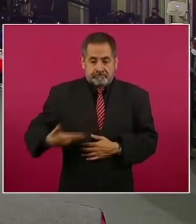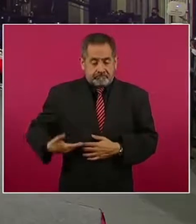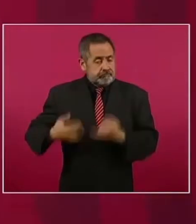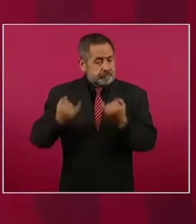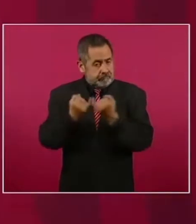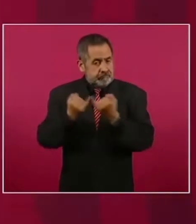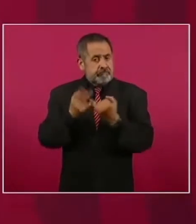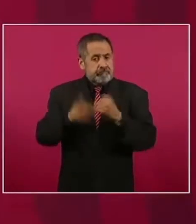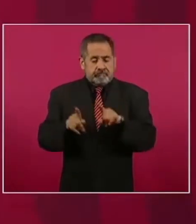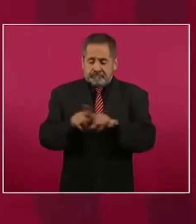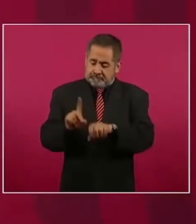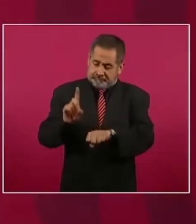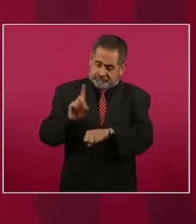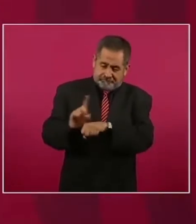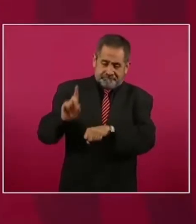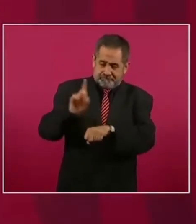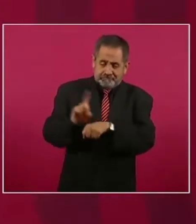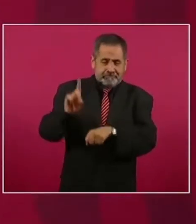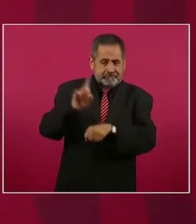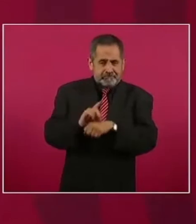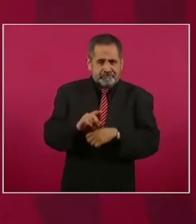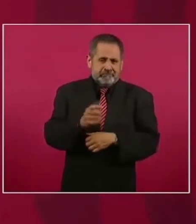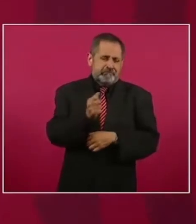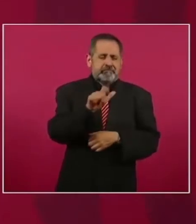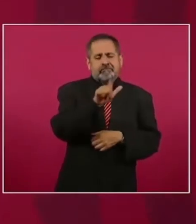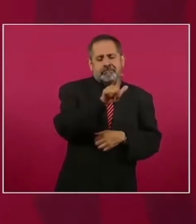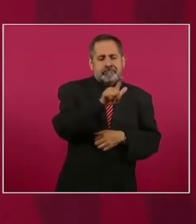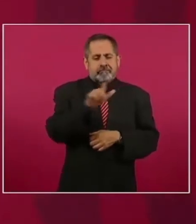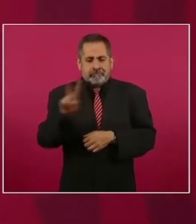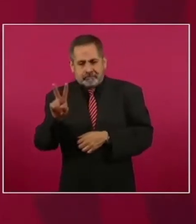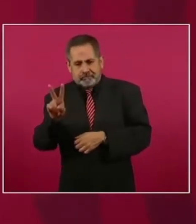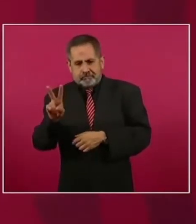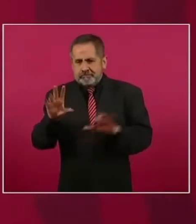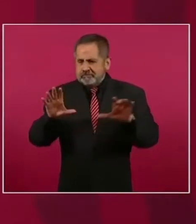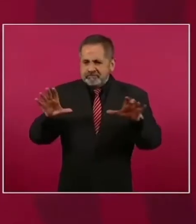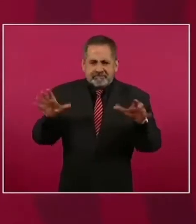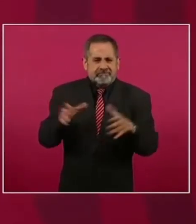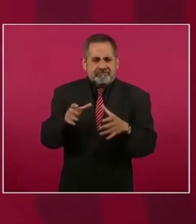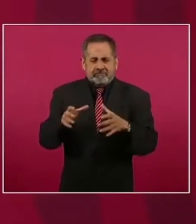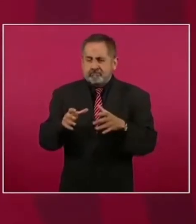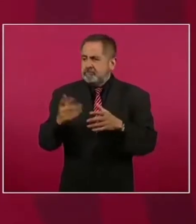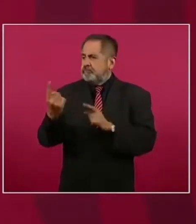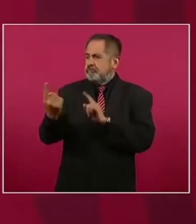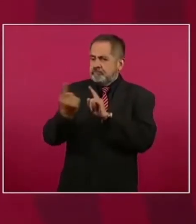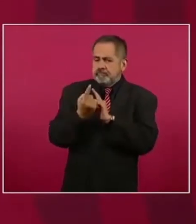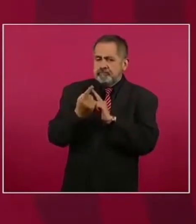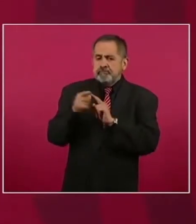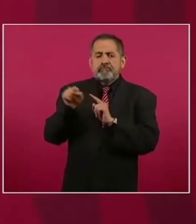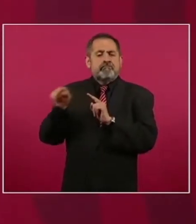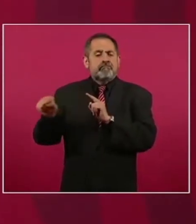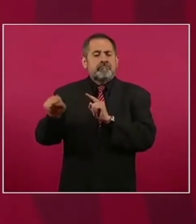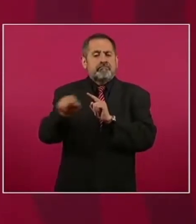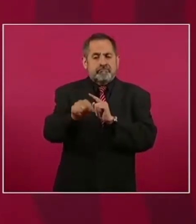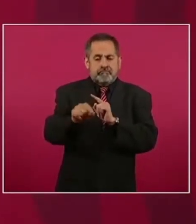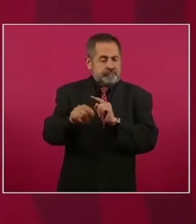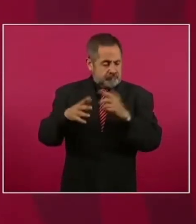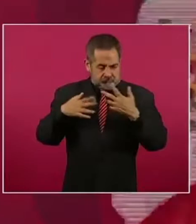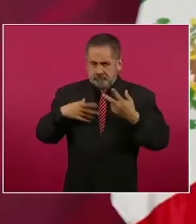que todos los días, o de lunes a viernes, reciba